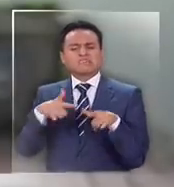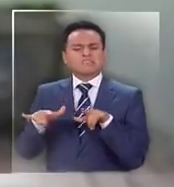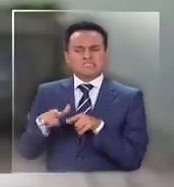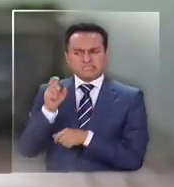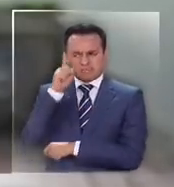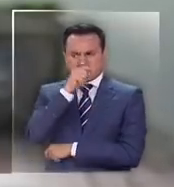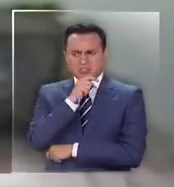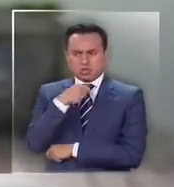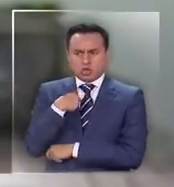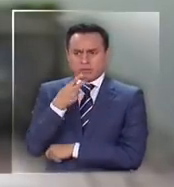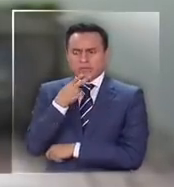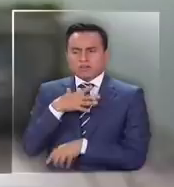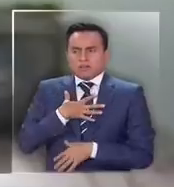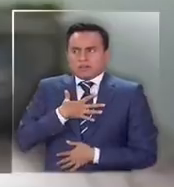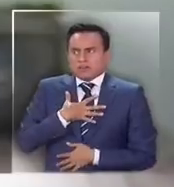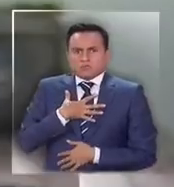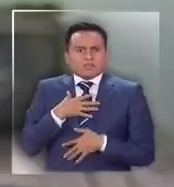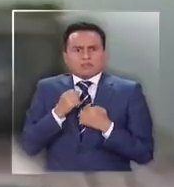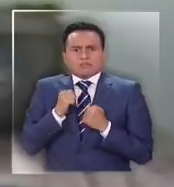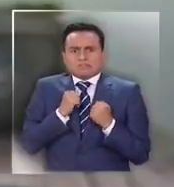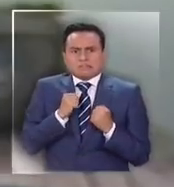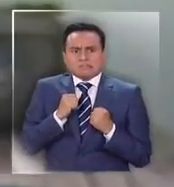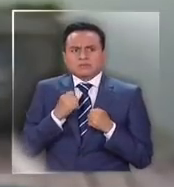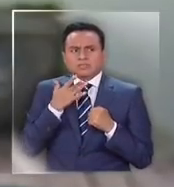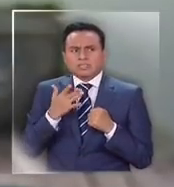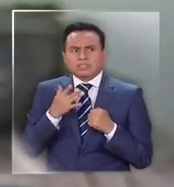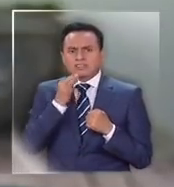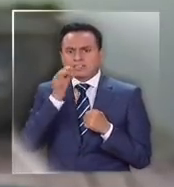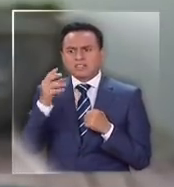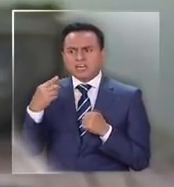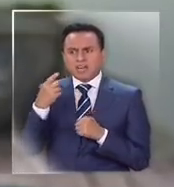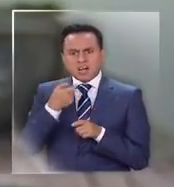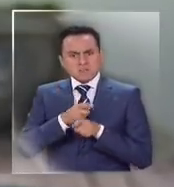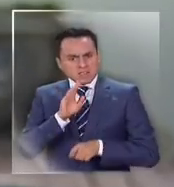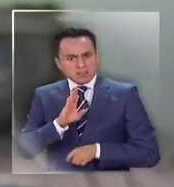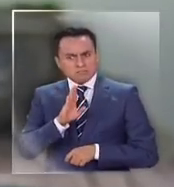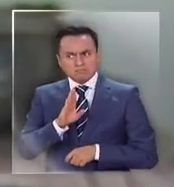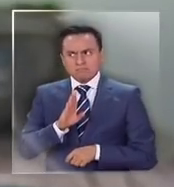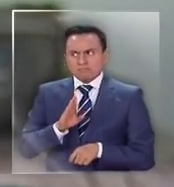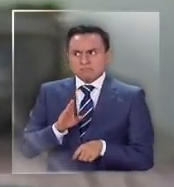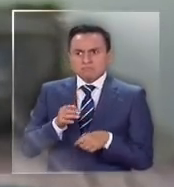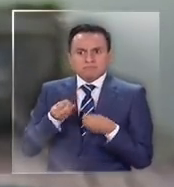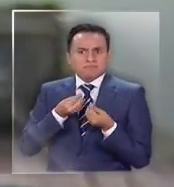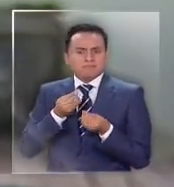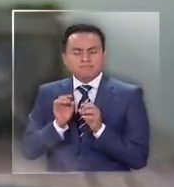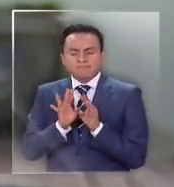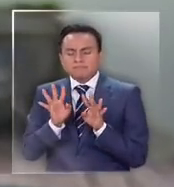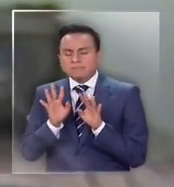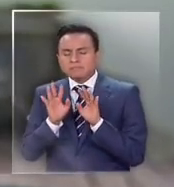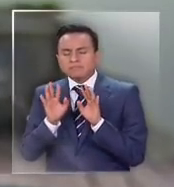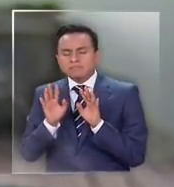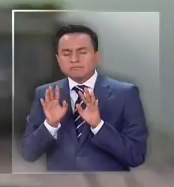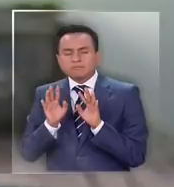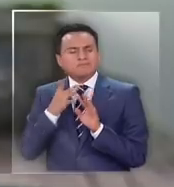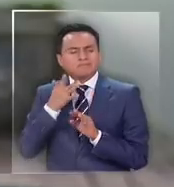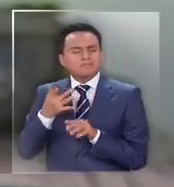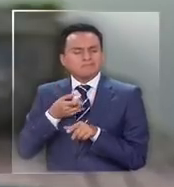yo vivía angustiado de servirlo porque él me tenía amenazado que de